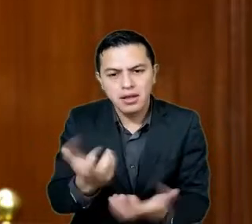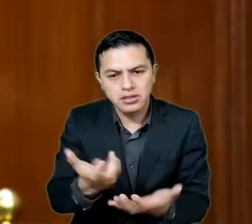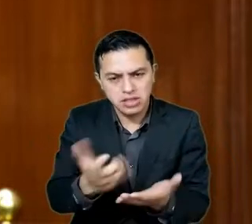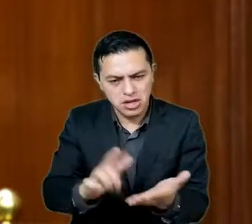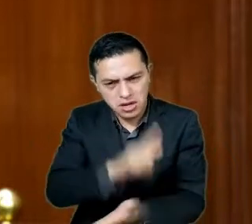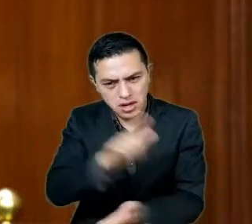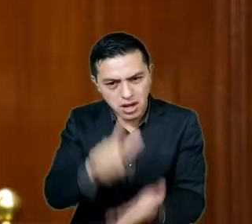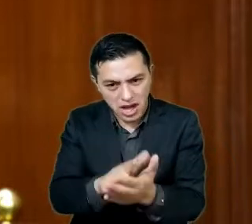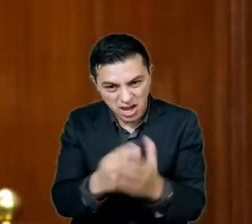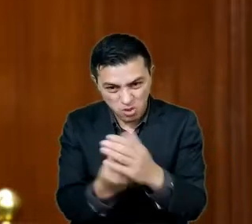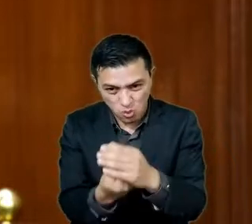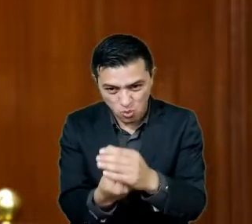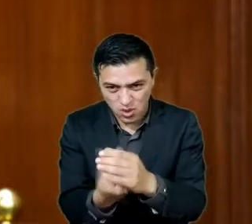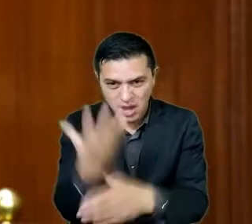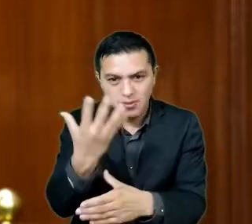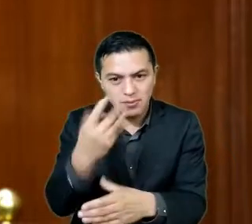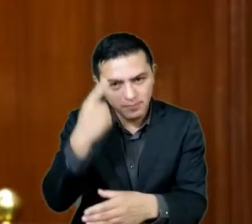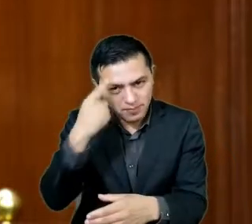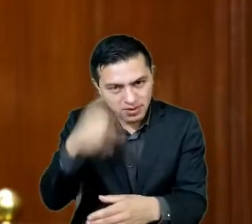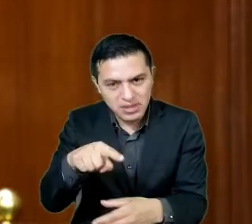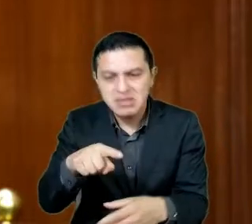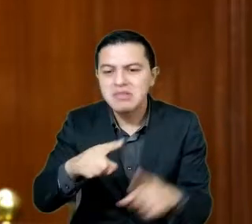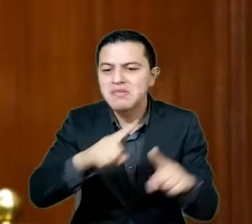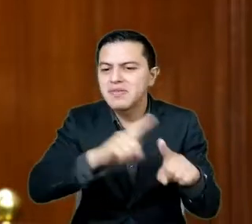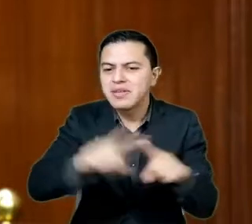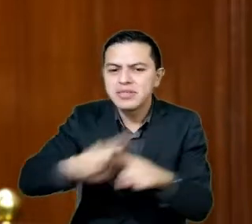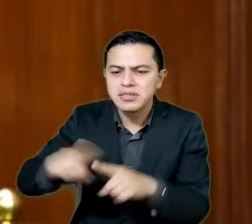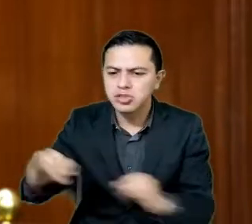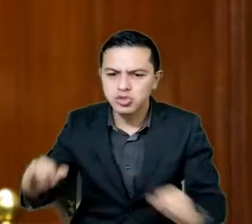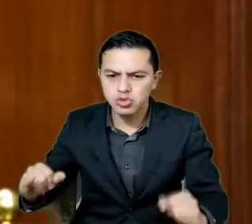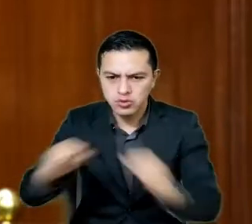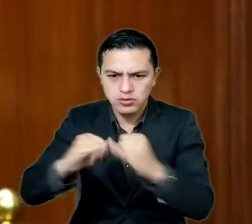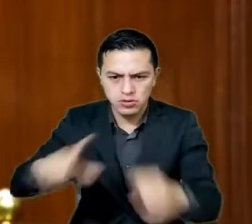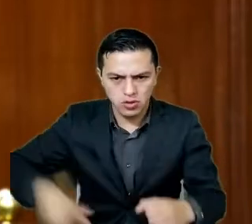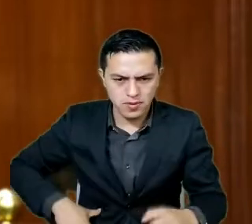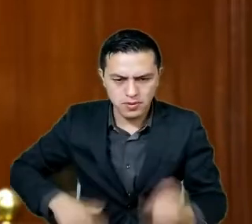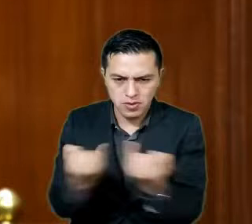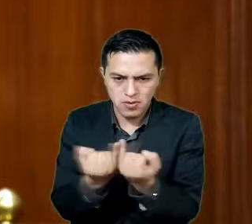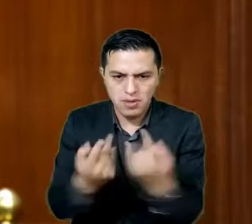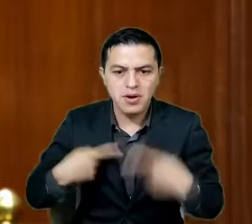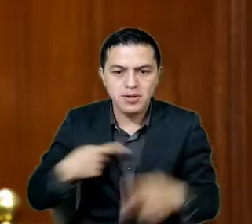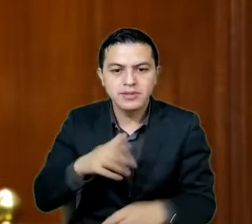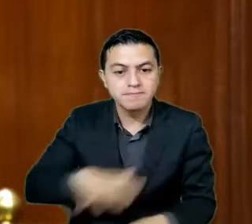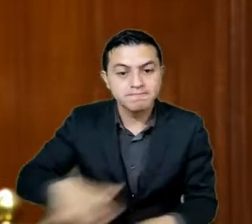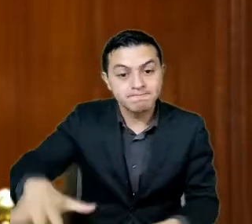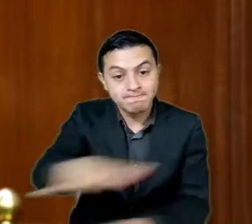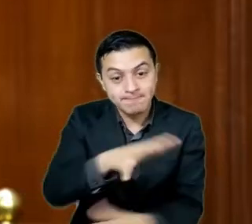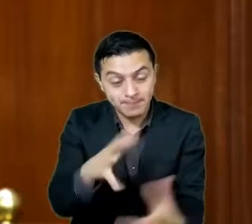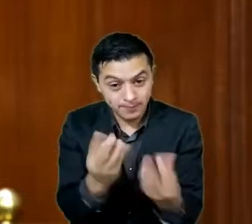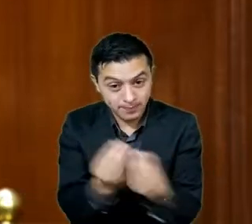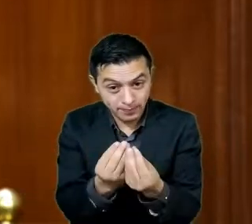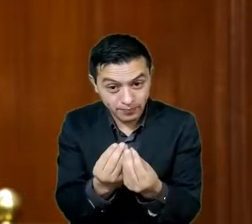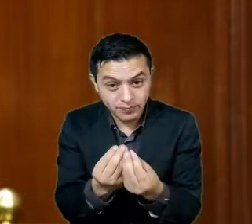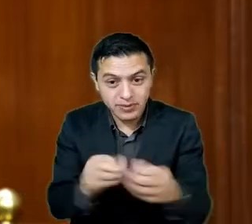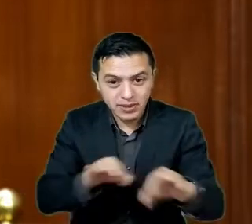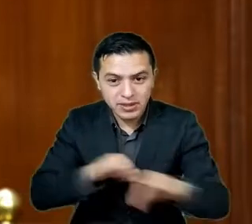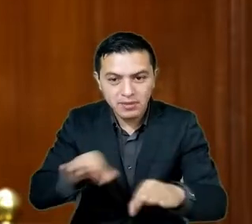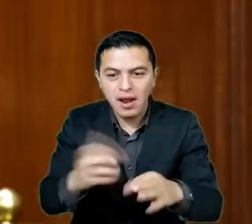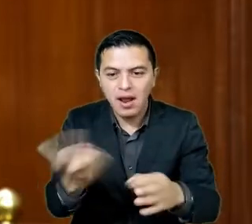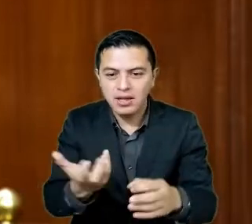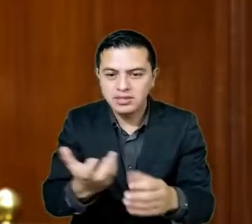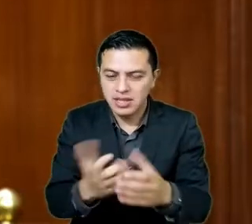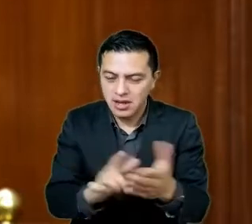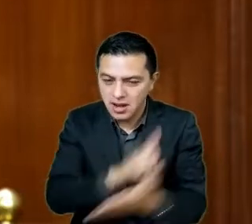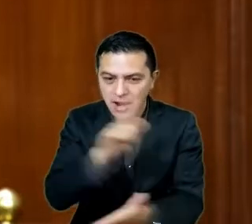que, en coordinación con las instituciones de gobierno y la sociedad civil, se generen políticas públicas que promuevan la